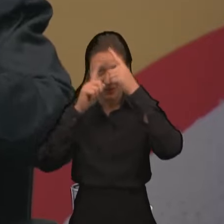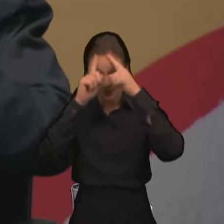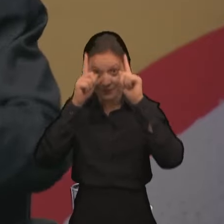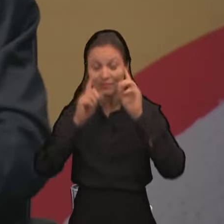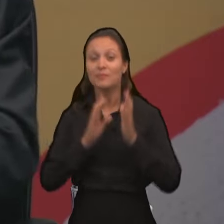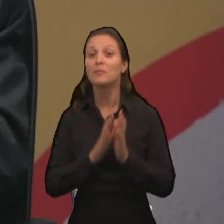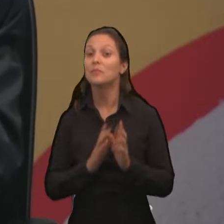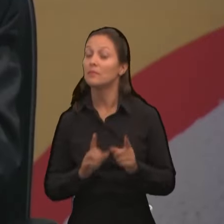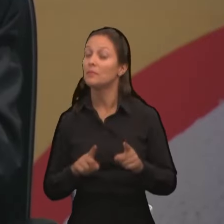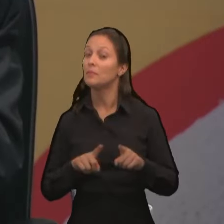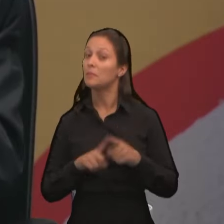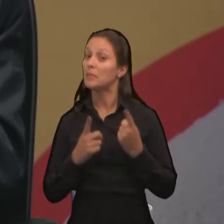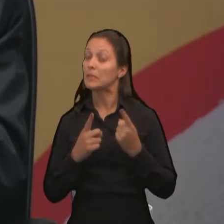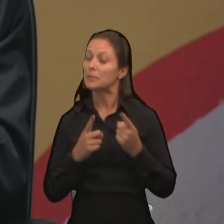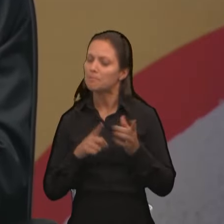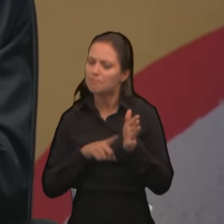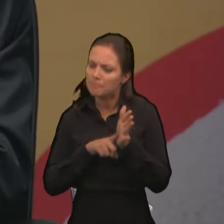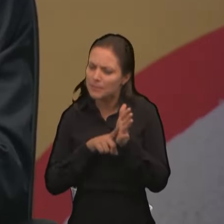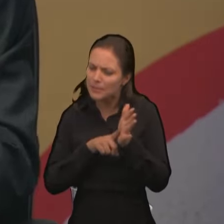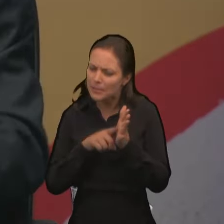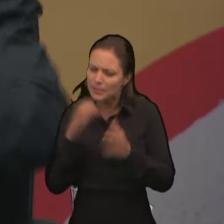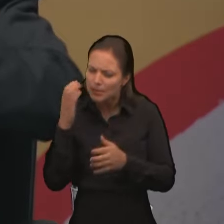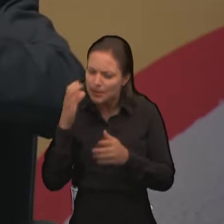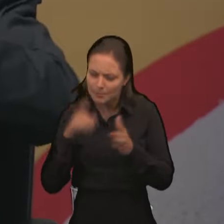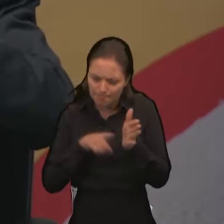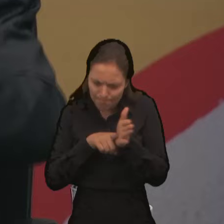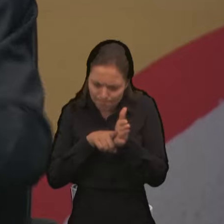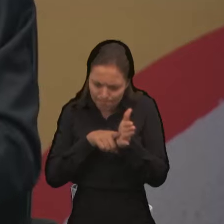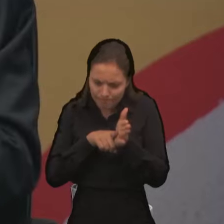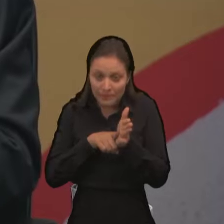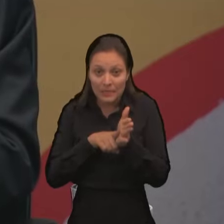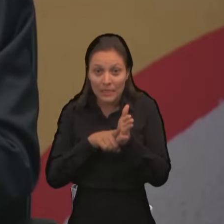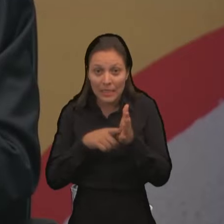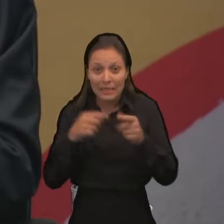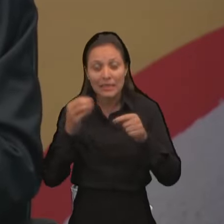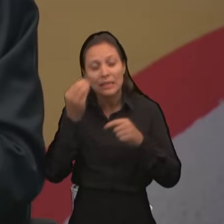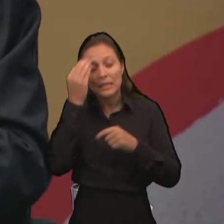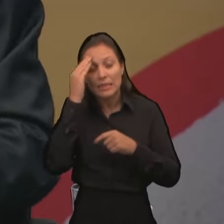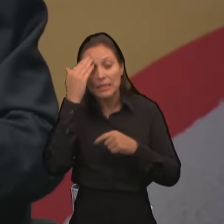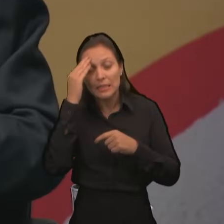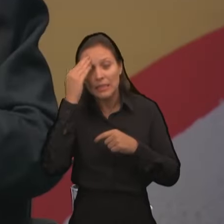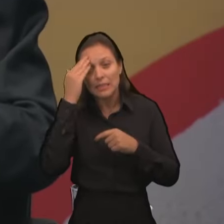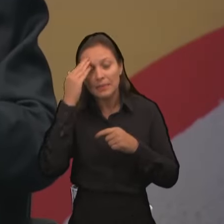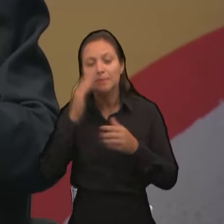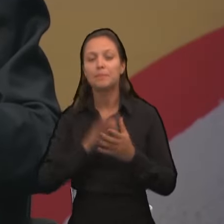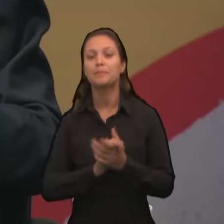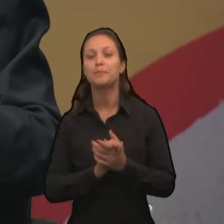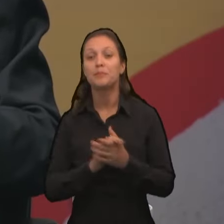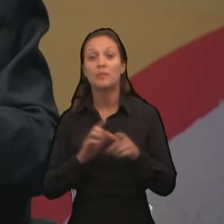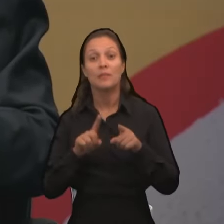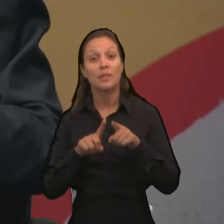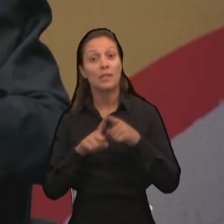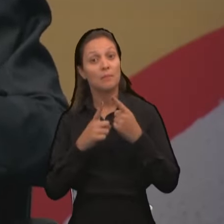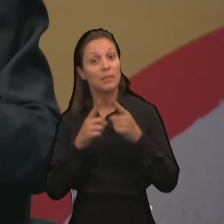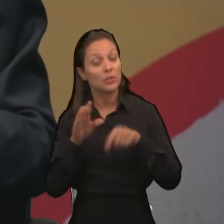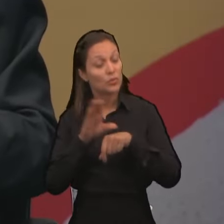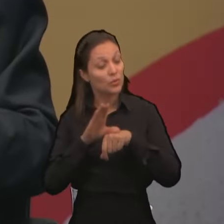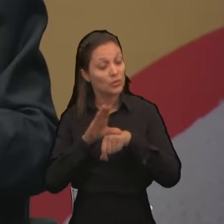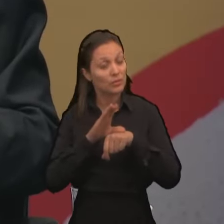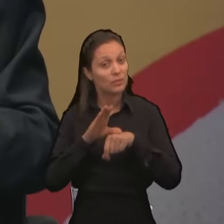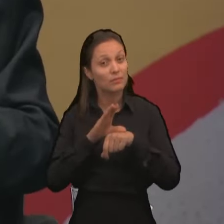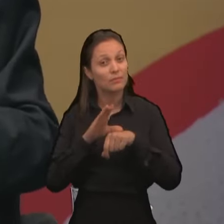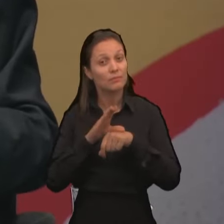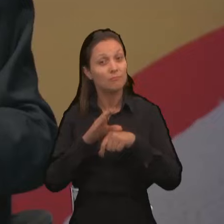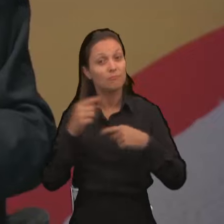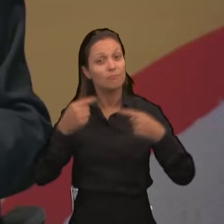las personas. Este es un ramo que aún está surgiendo, que es la comprensión de cómo funciona. Desde el